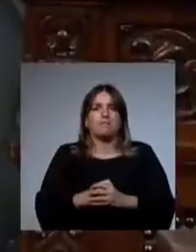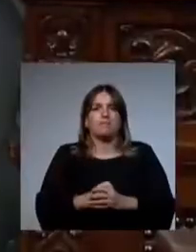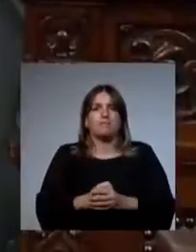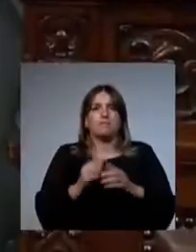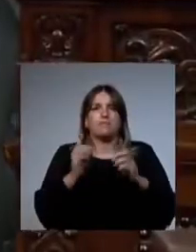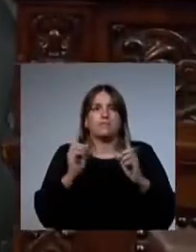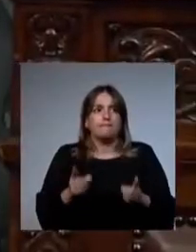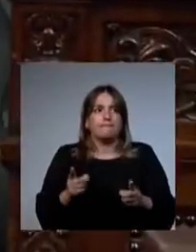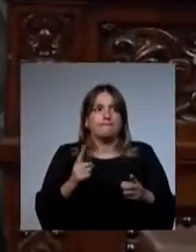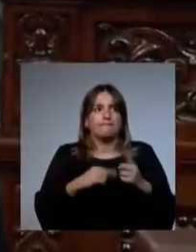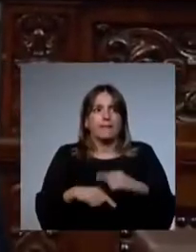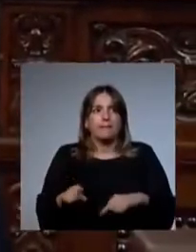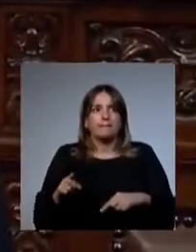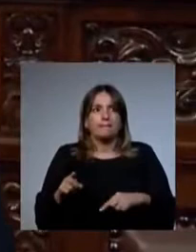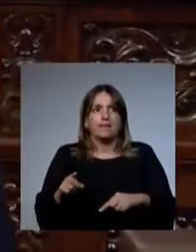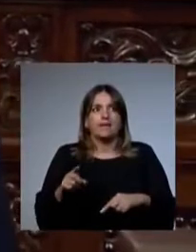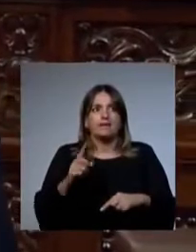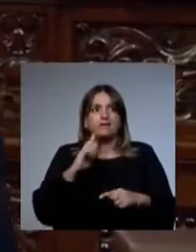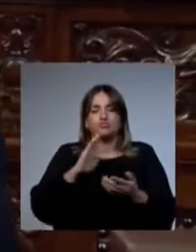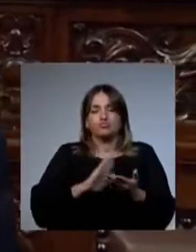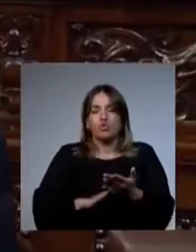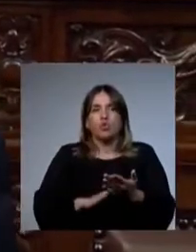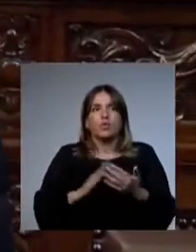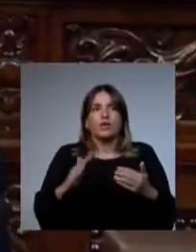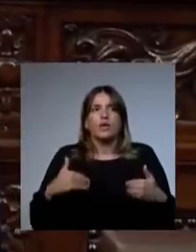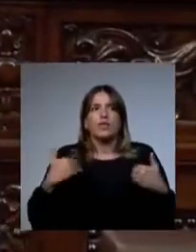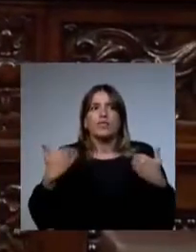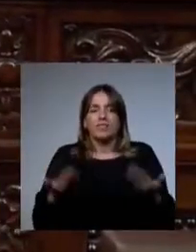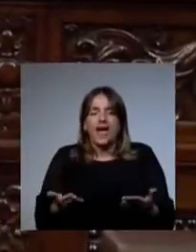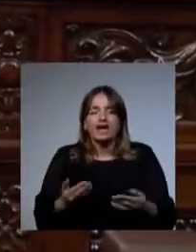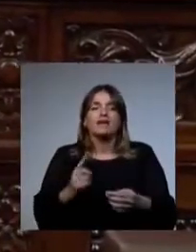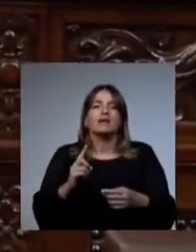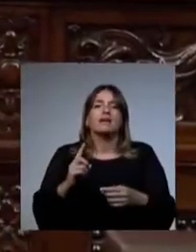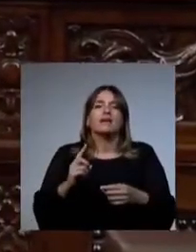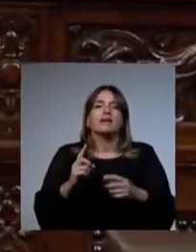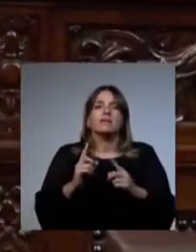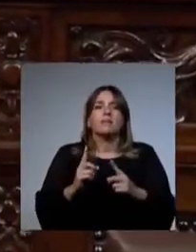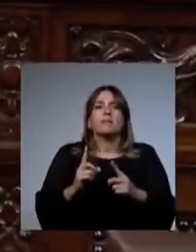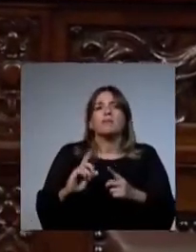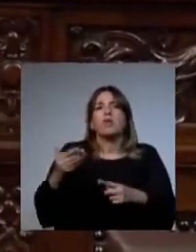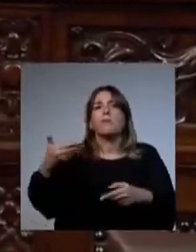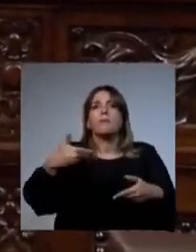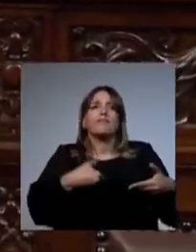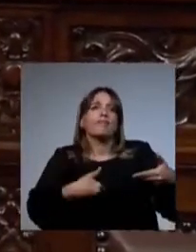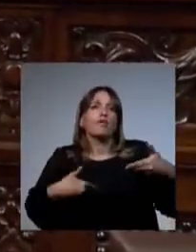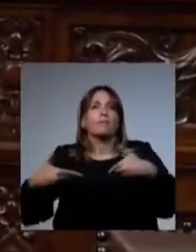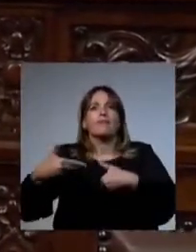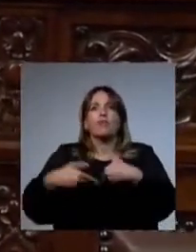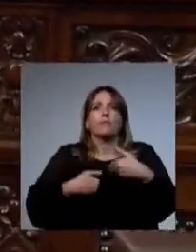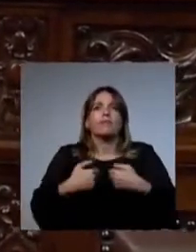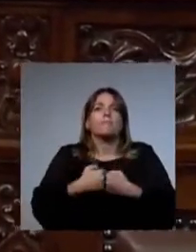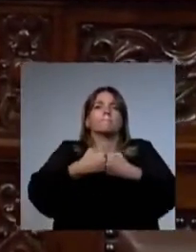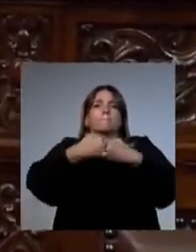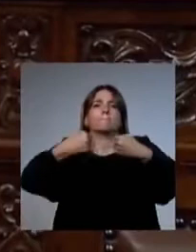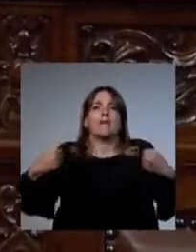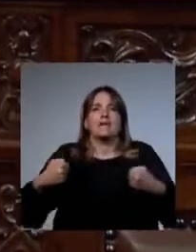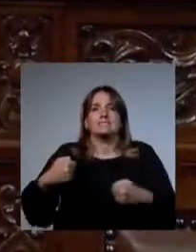el criterio de otorgar todas las solicitudes de prórroga de seguro de